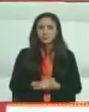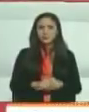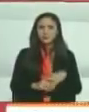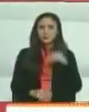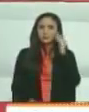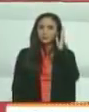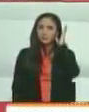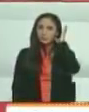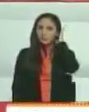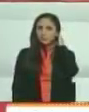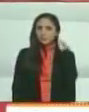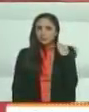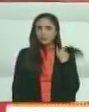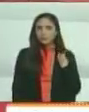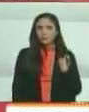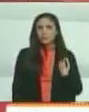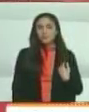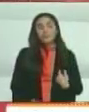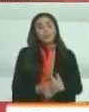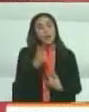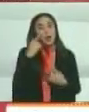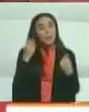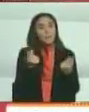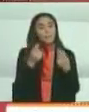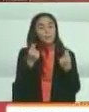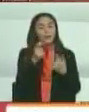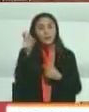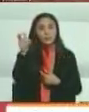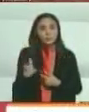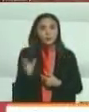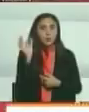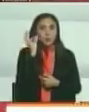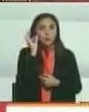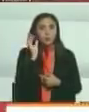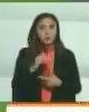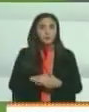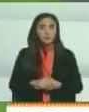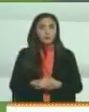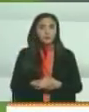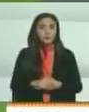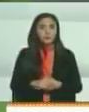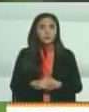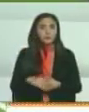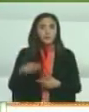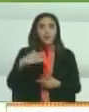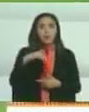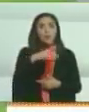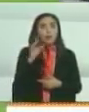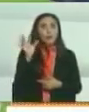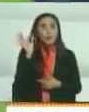Aquí me pusieron, ojo, cuidado con esta persona, Caroli, Elena Pérez González. ¿Dónde está Caroli por ahí?